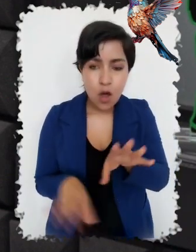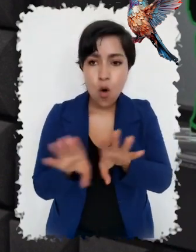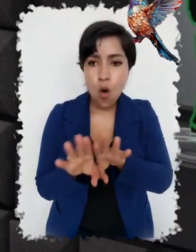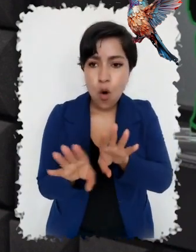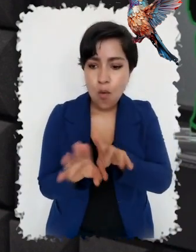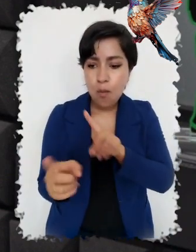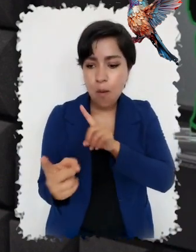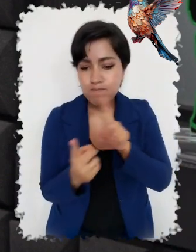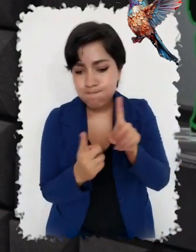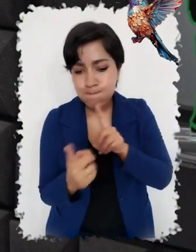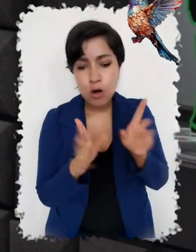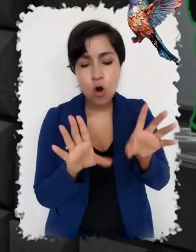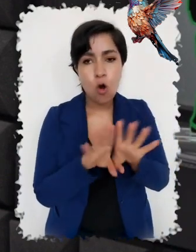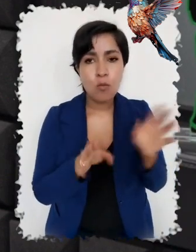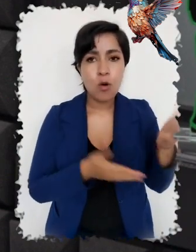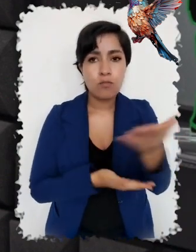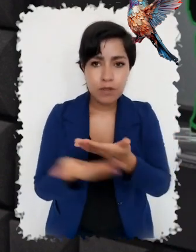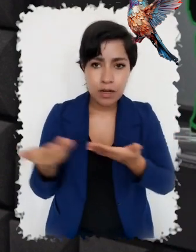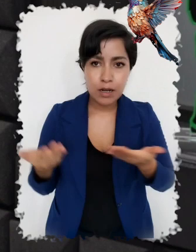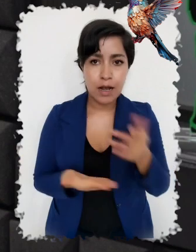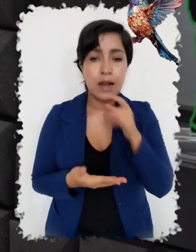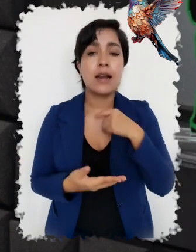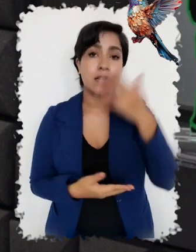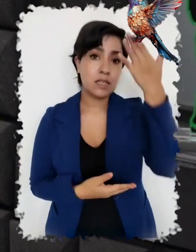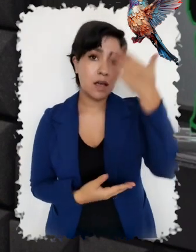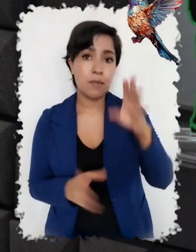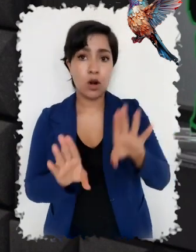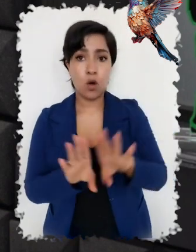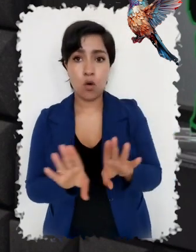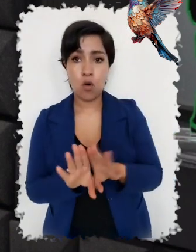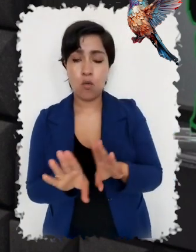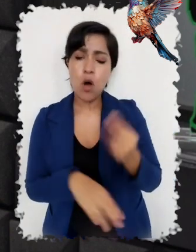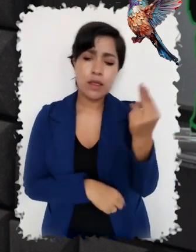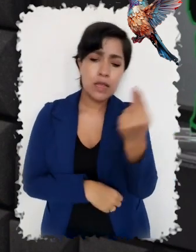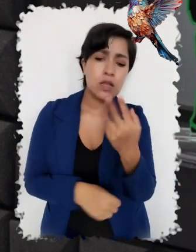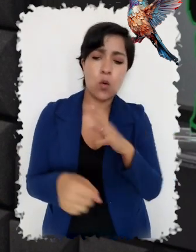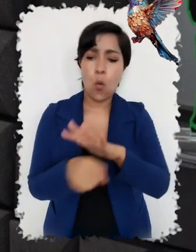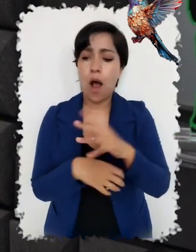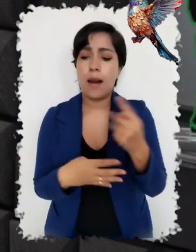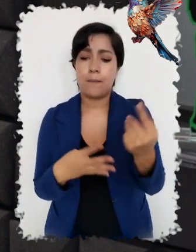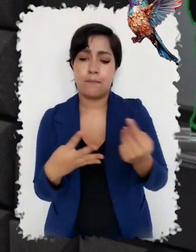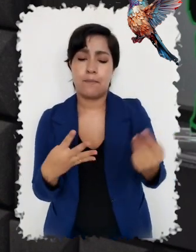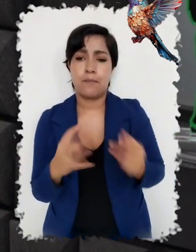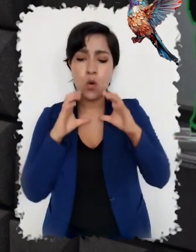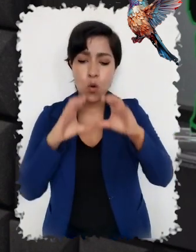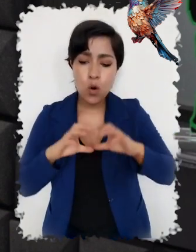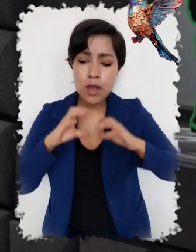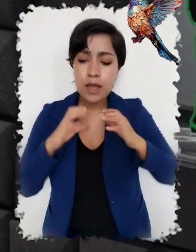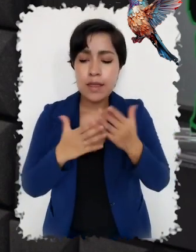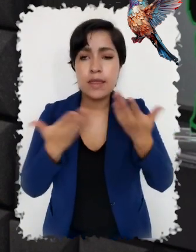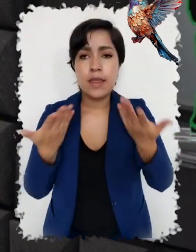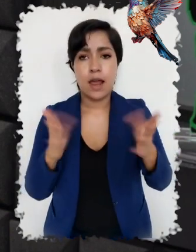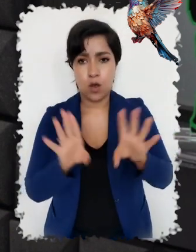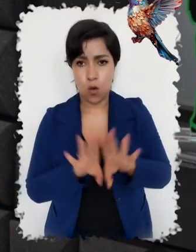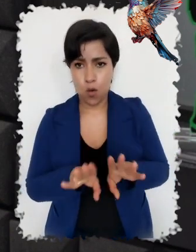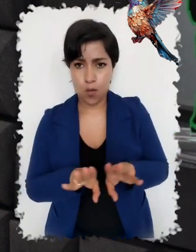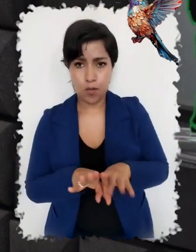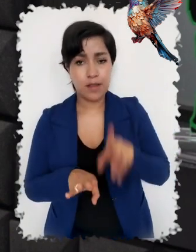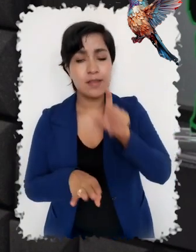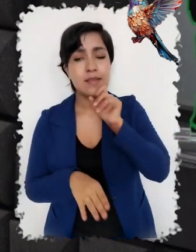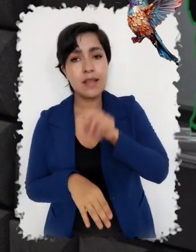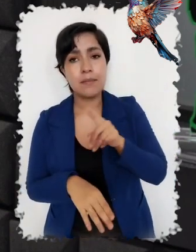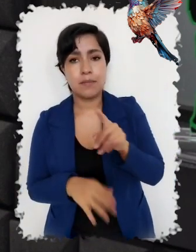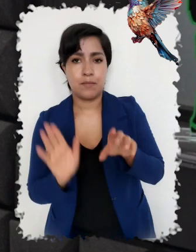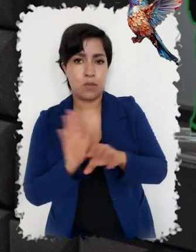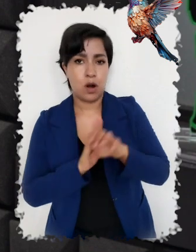Entonces yo creo que que el saber cuáles son las condiciones qué se necesita atender qué se necesita cuidar no el tema el